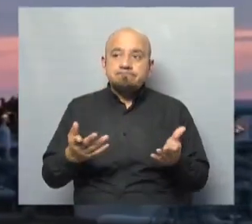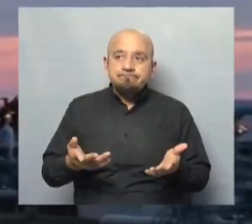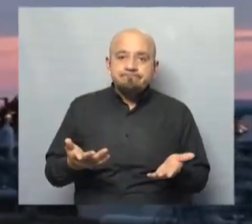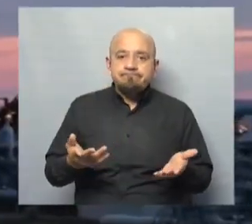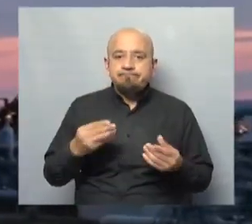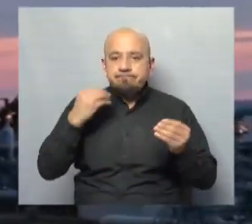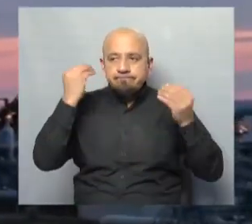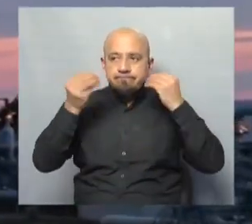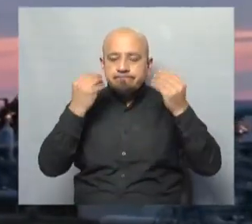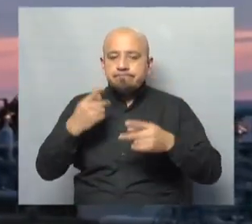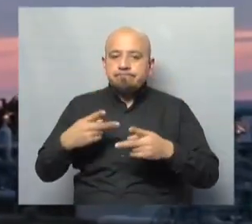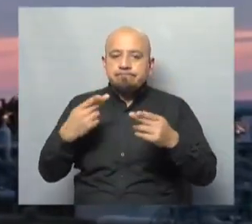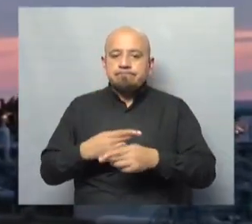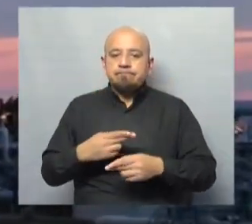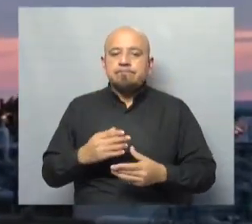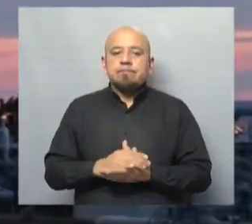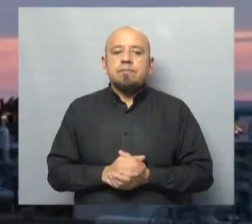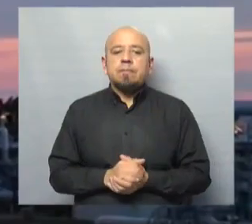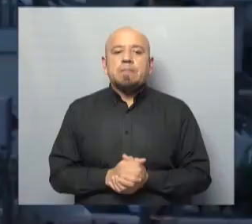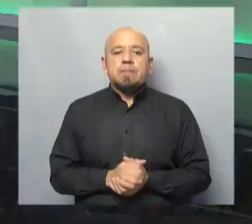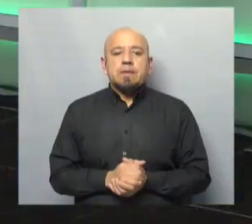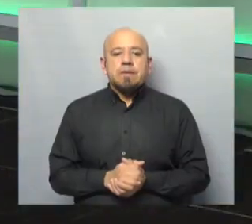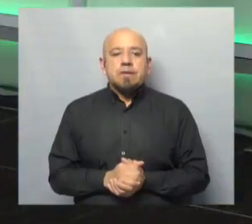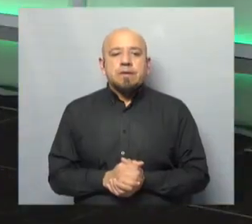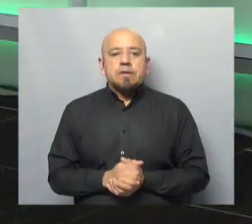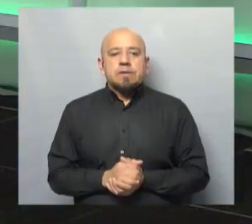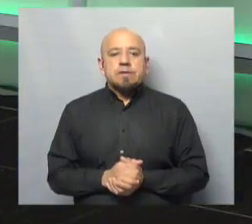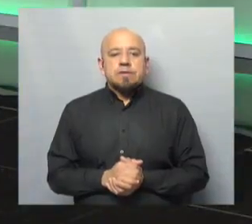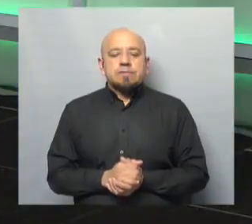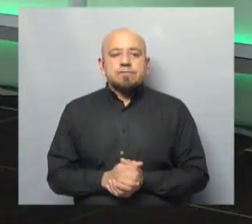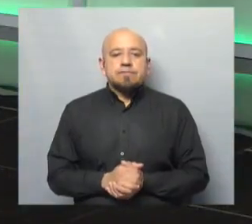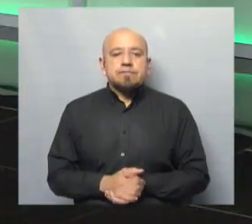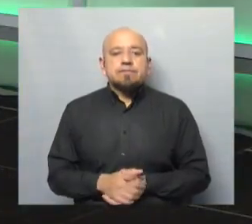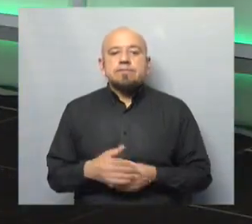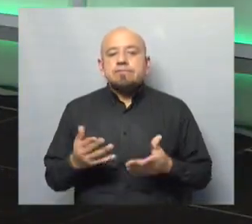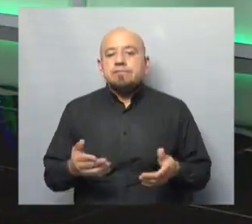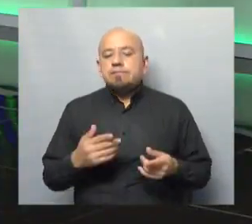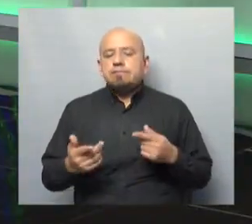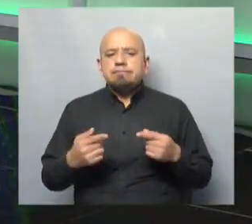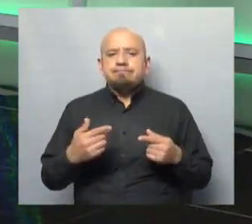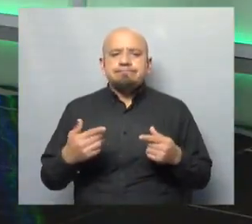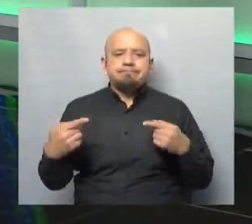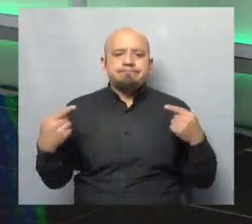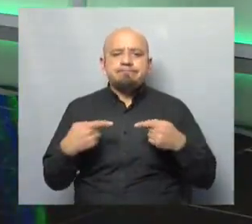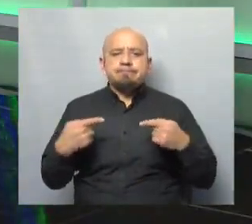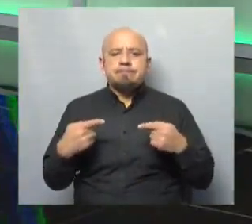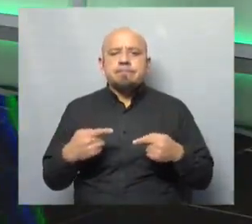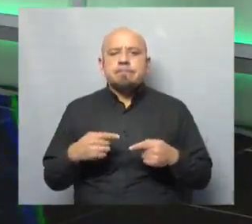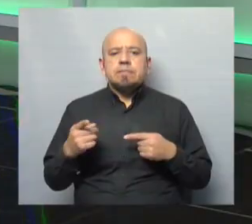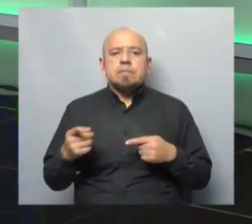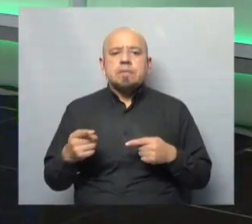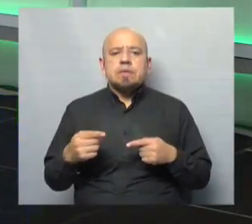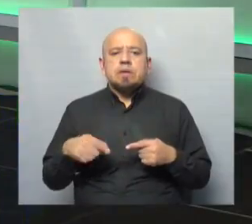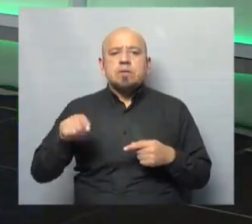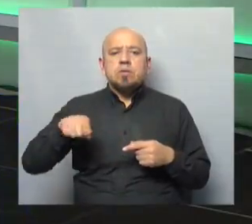cierre total por parte de moscú en medio de los cruces y la polémica que ha generado la decisión de